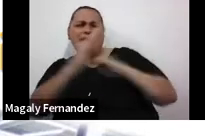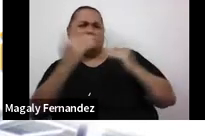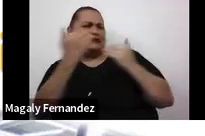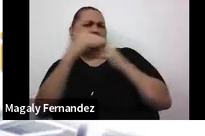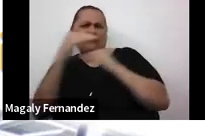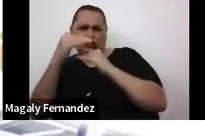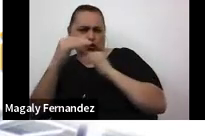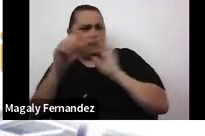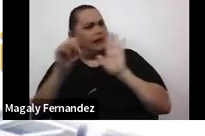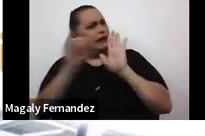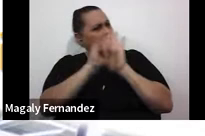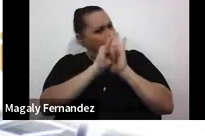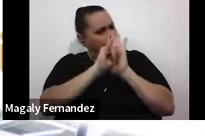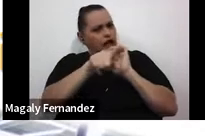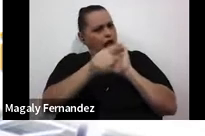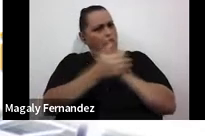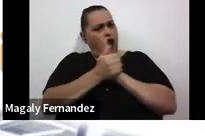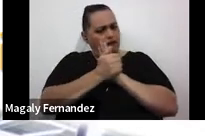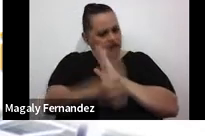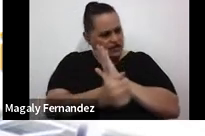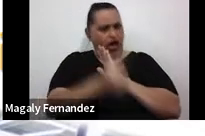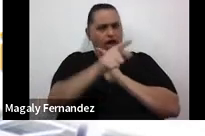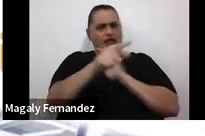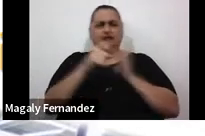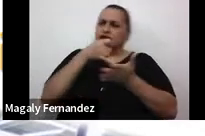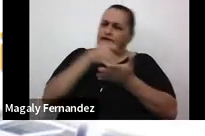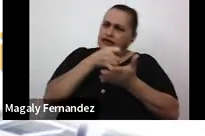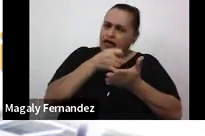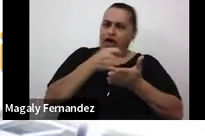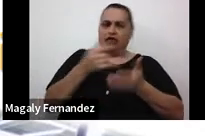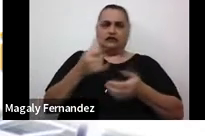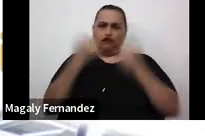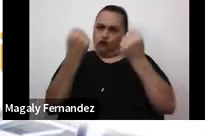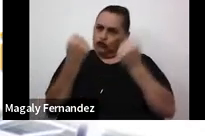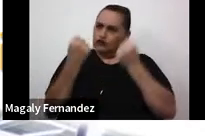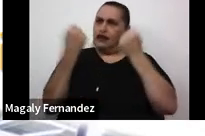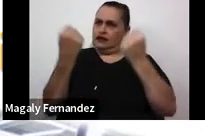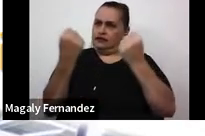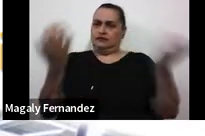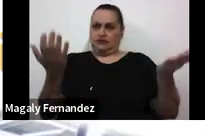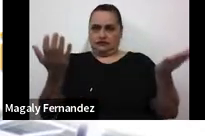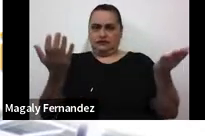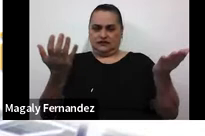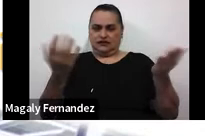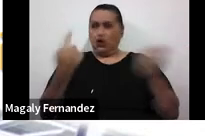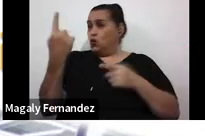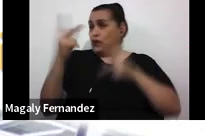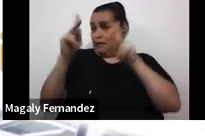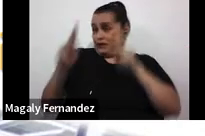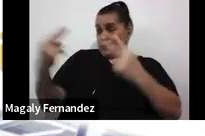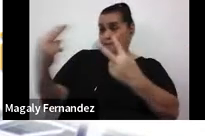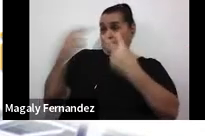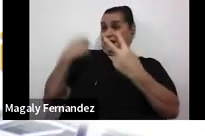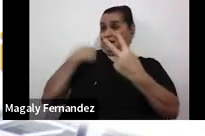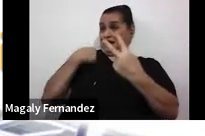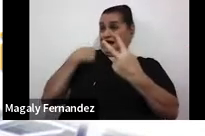las habilidades también las debilidades de las competencias las fortalezas cuando cuando alguien me ve normalmente